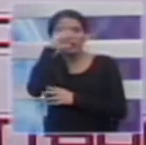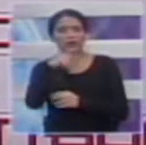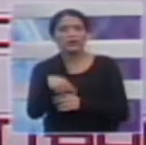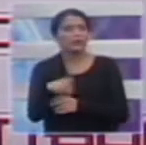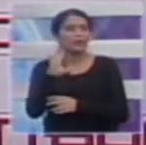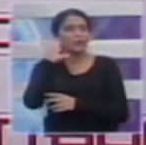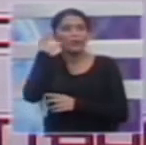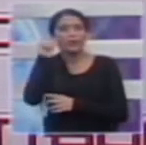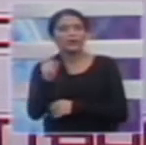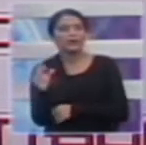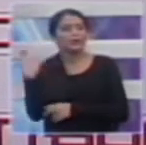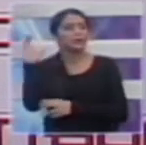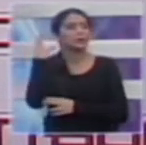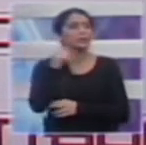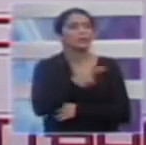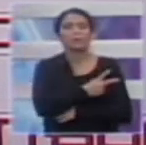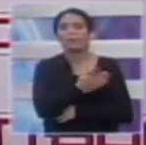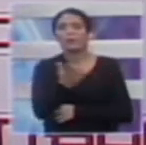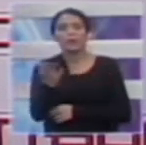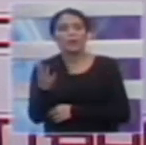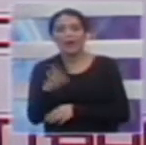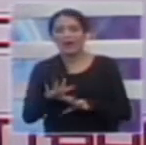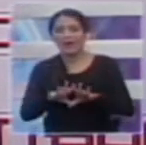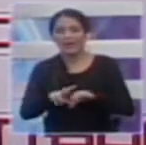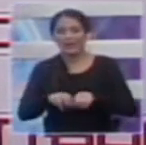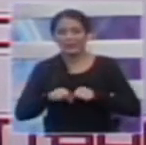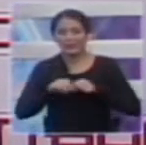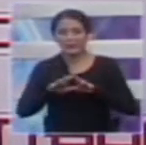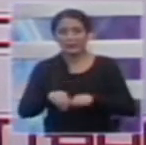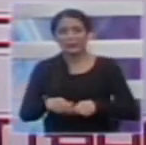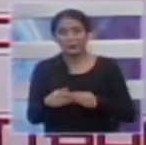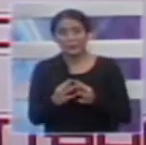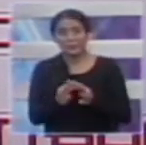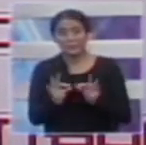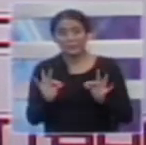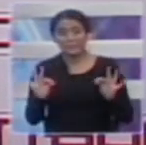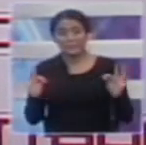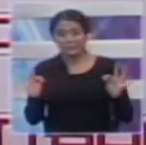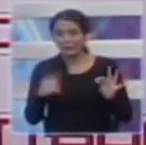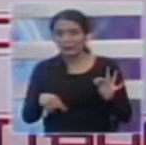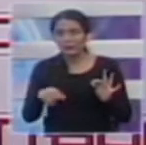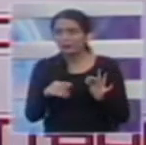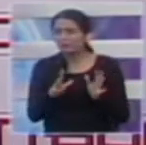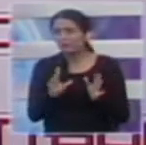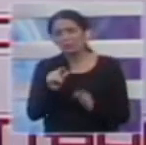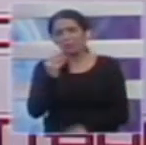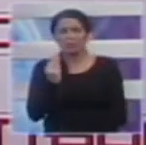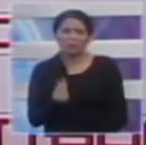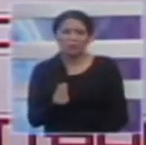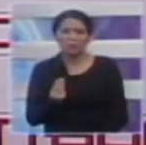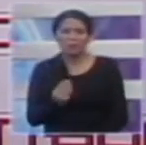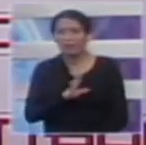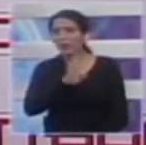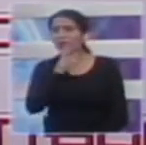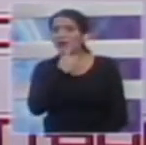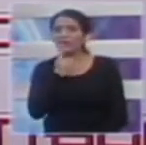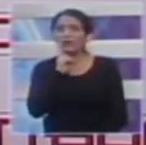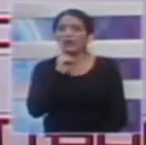la oferta de lo que es este tipo de comidas, más que nada por ahí para el consumo personal en la familia. Sí, uno puede ir a un restaurante y